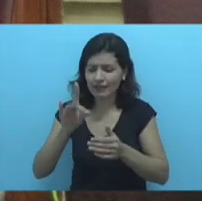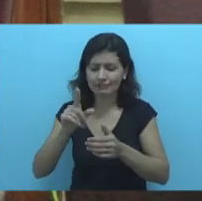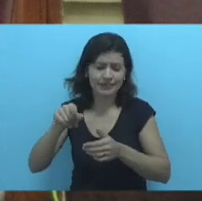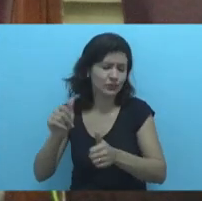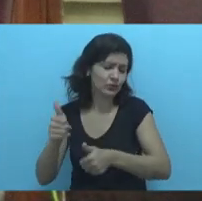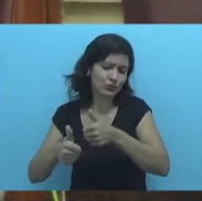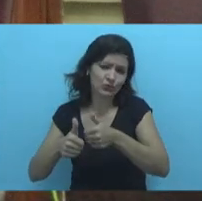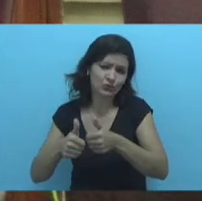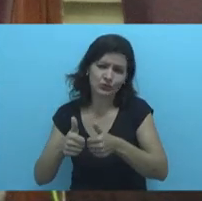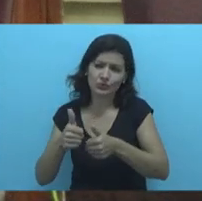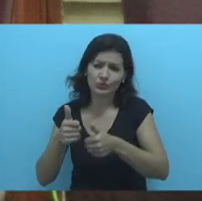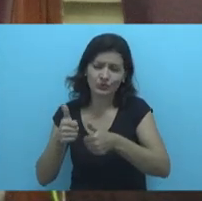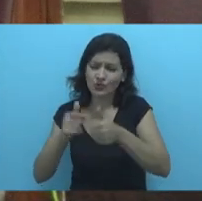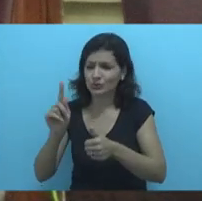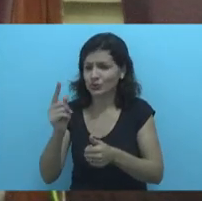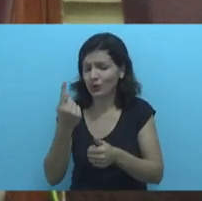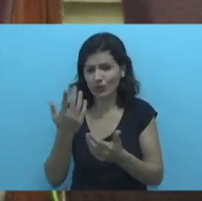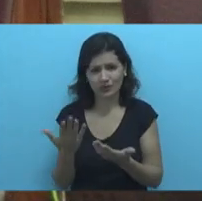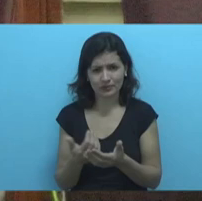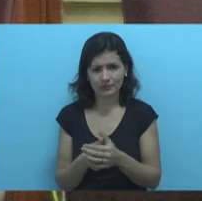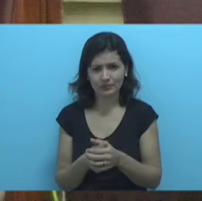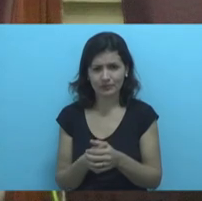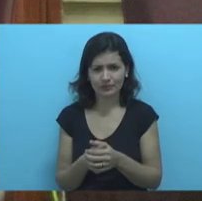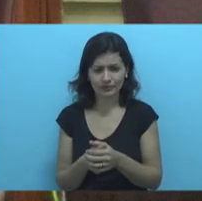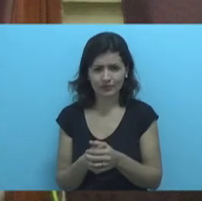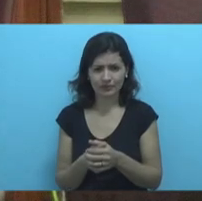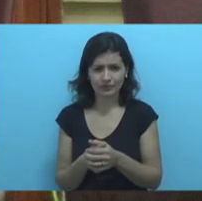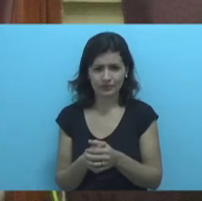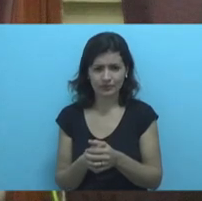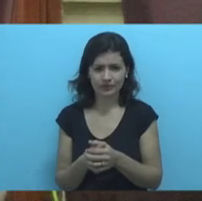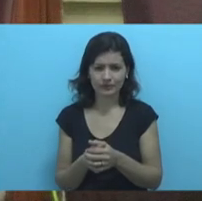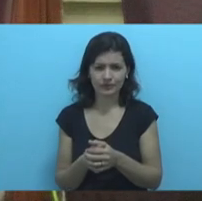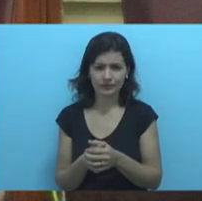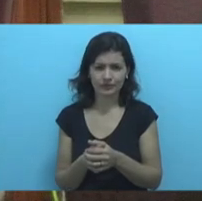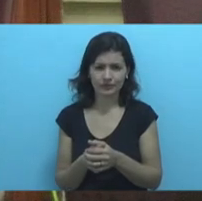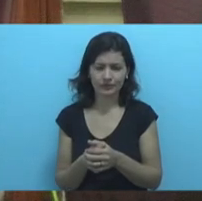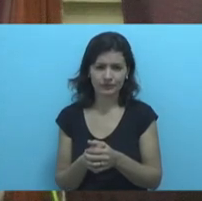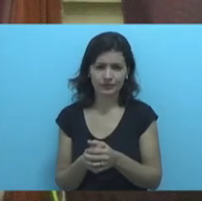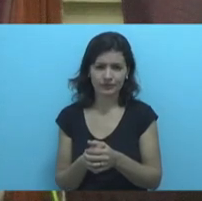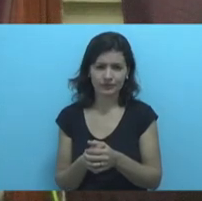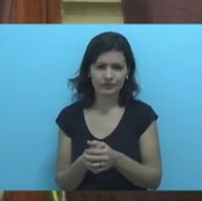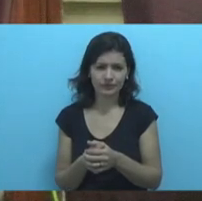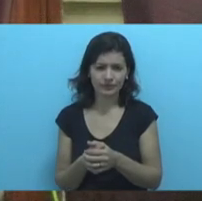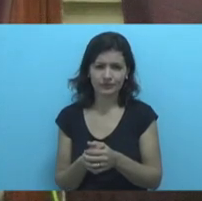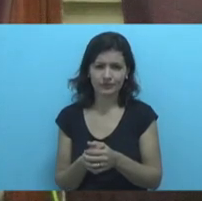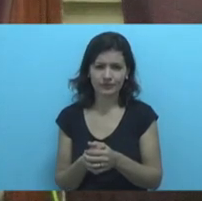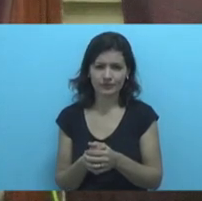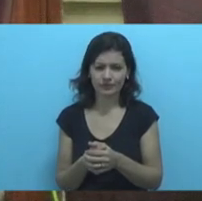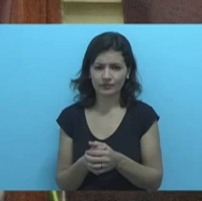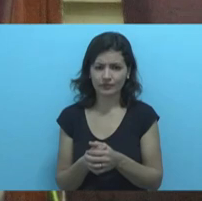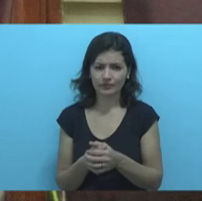y en la política no siempre uno tiene el acompañamiento que hoy en la parábola de la